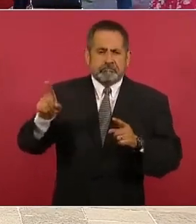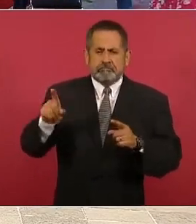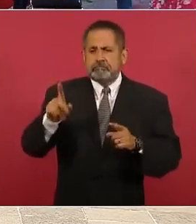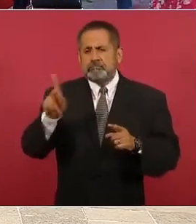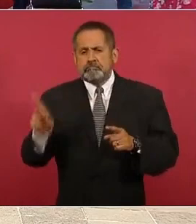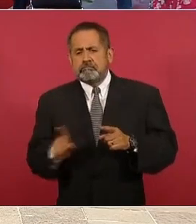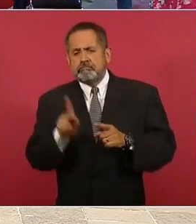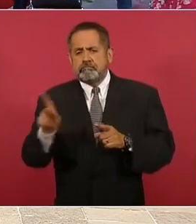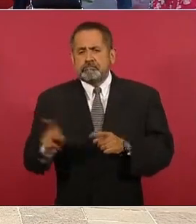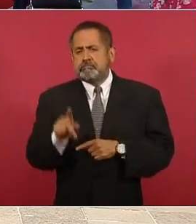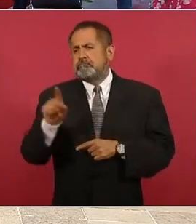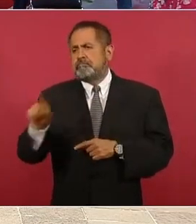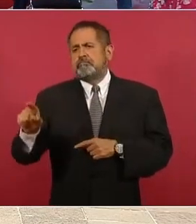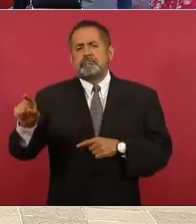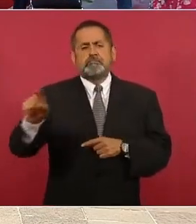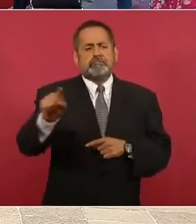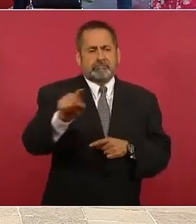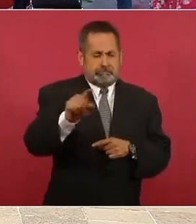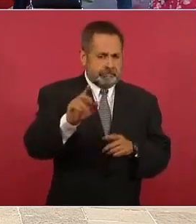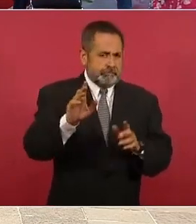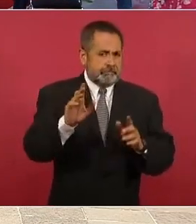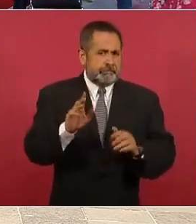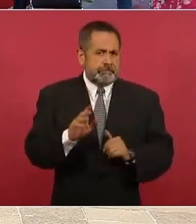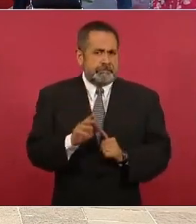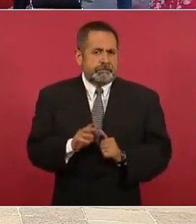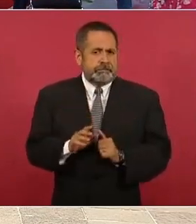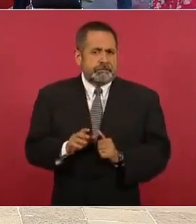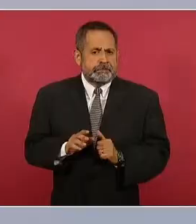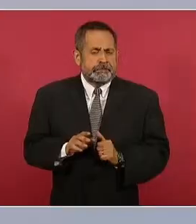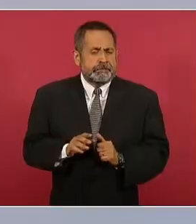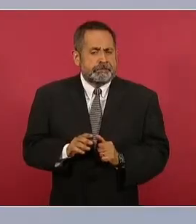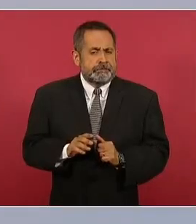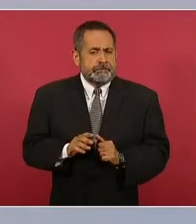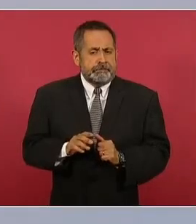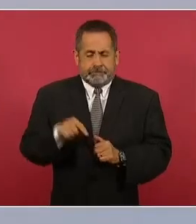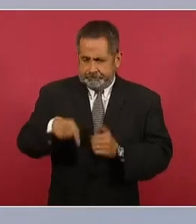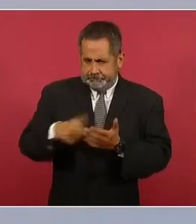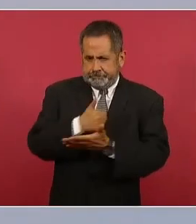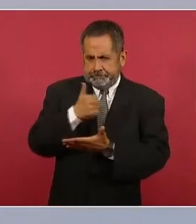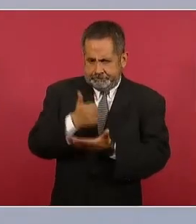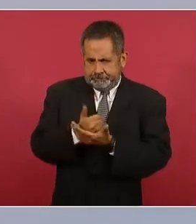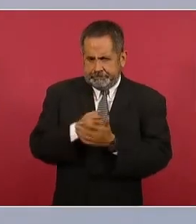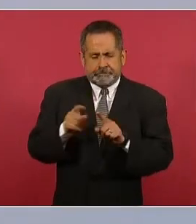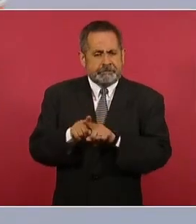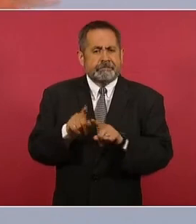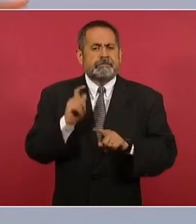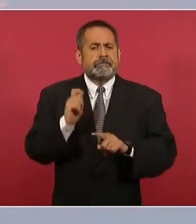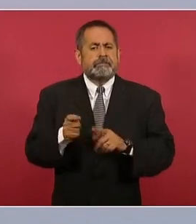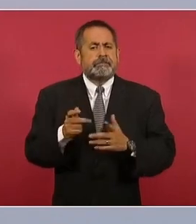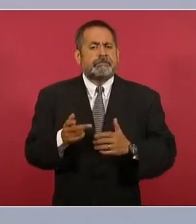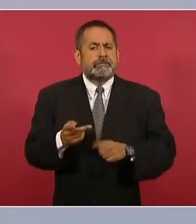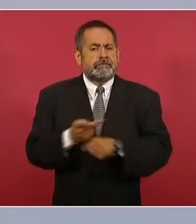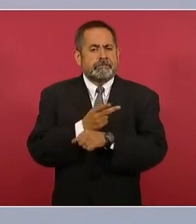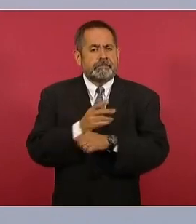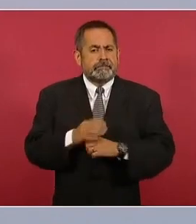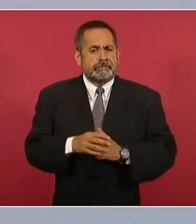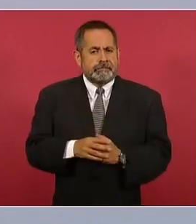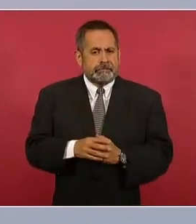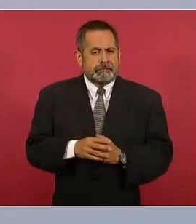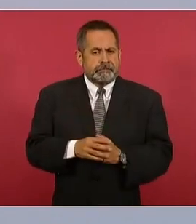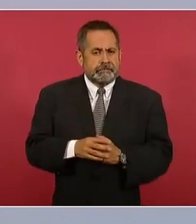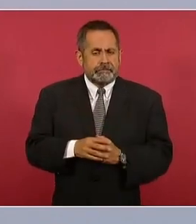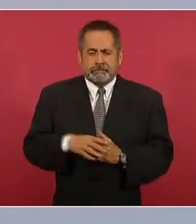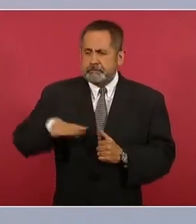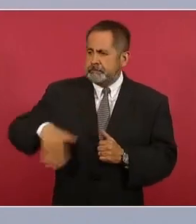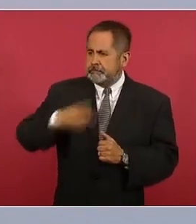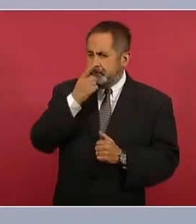rural? Aquí en la ciudad, porque como lo decía